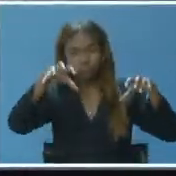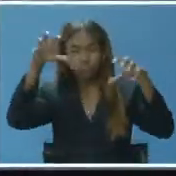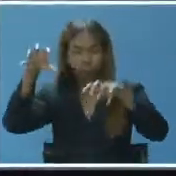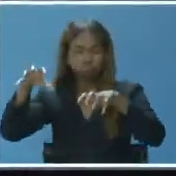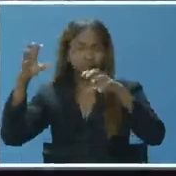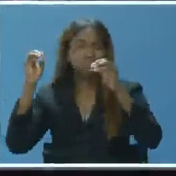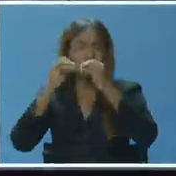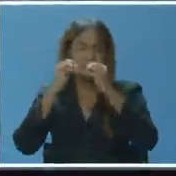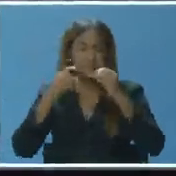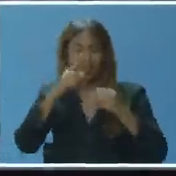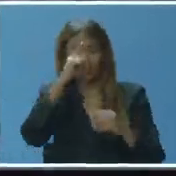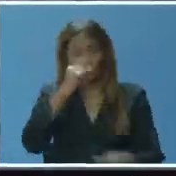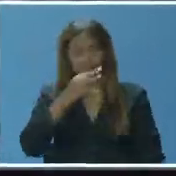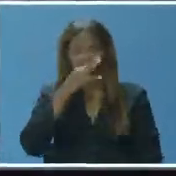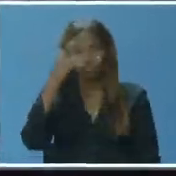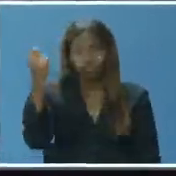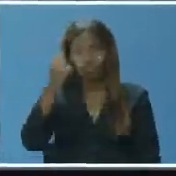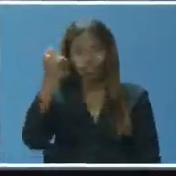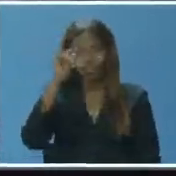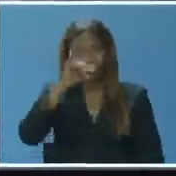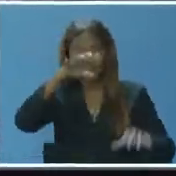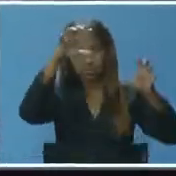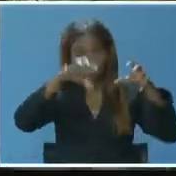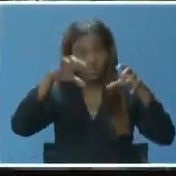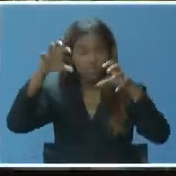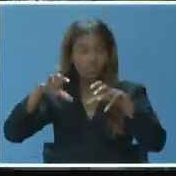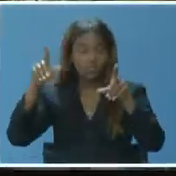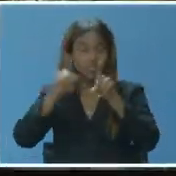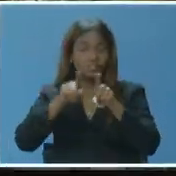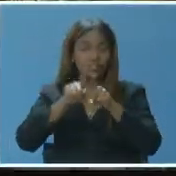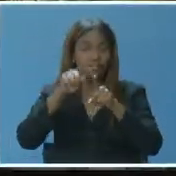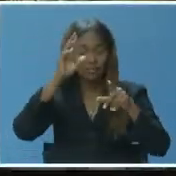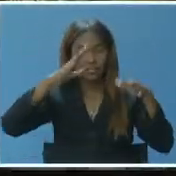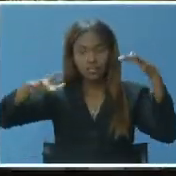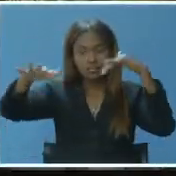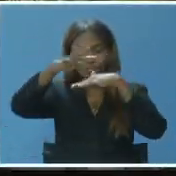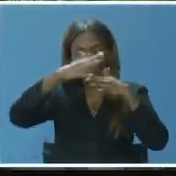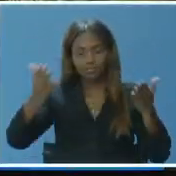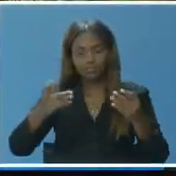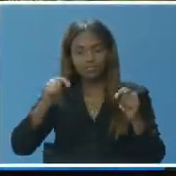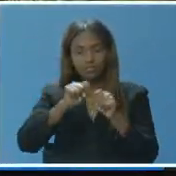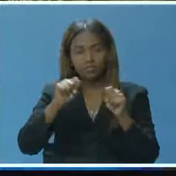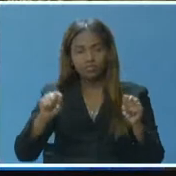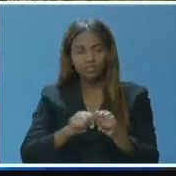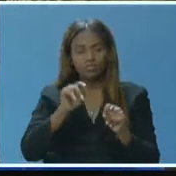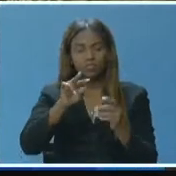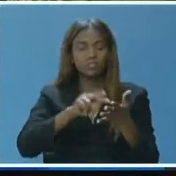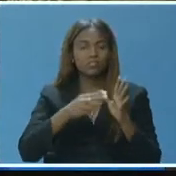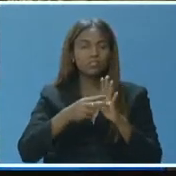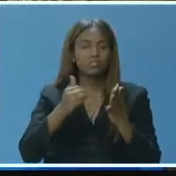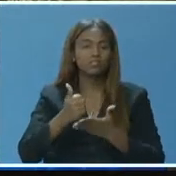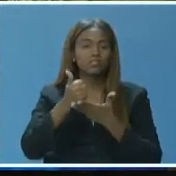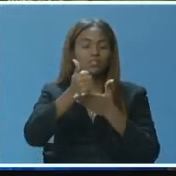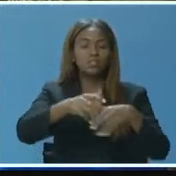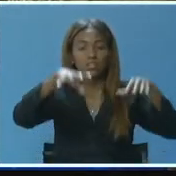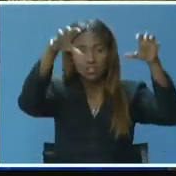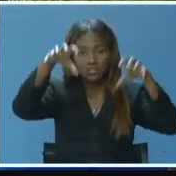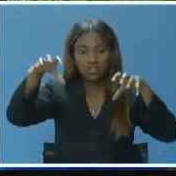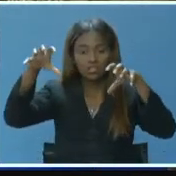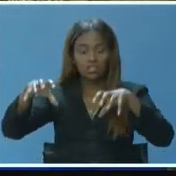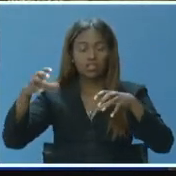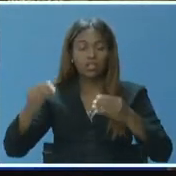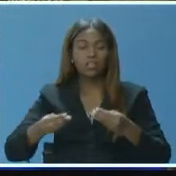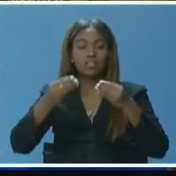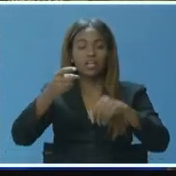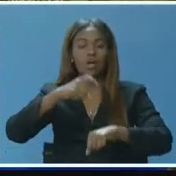tropical. Para este miércoles, una onda tropical pues también estará transitando por nuestro territorio, lo que ayudará, junto a la vaguada, a que se generen